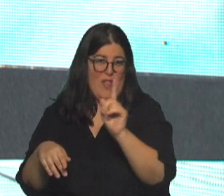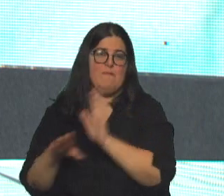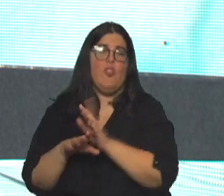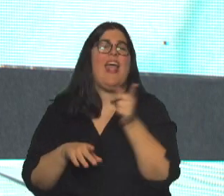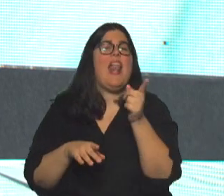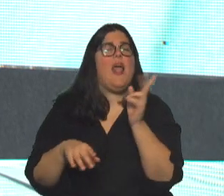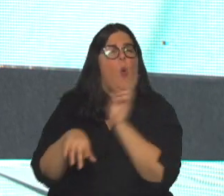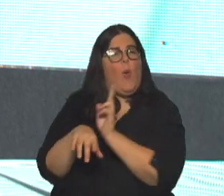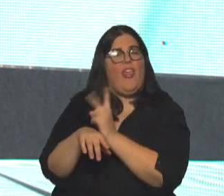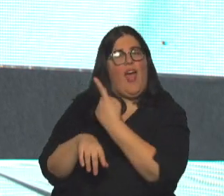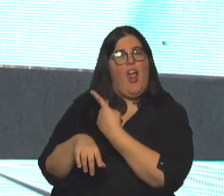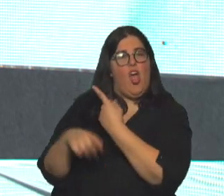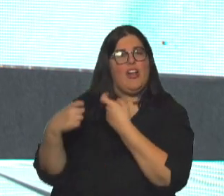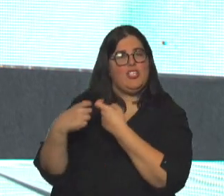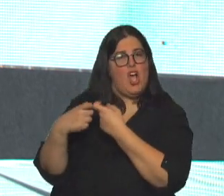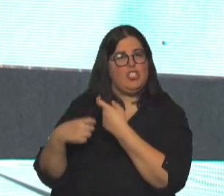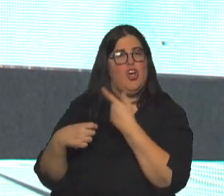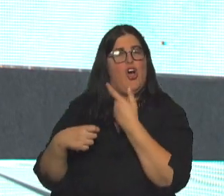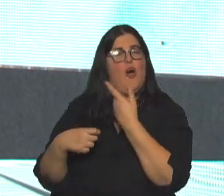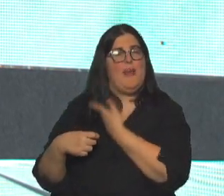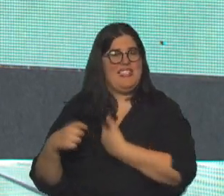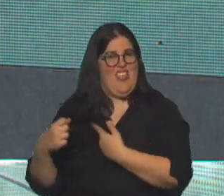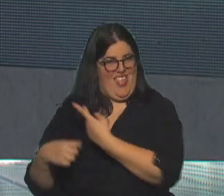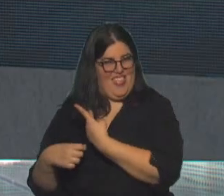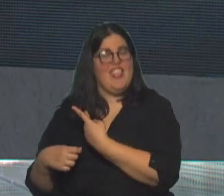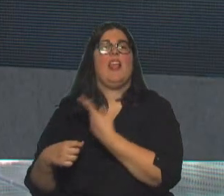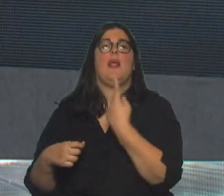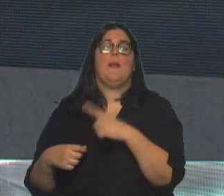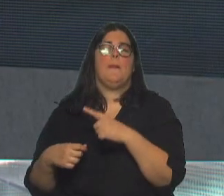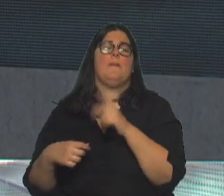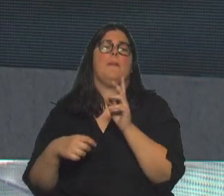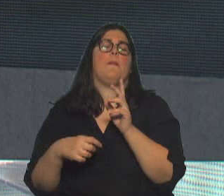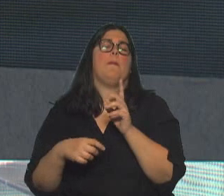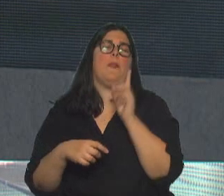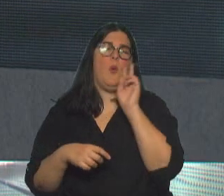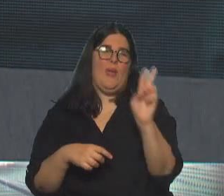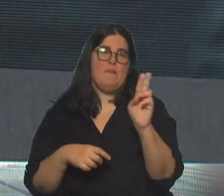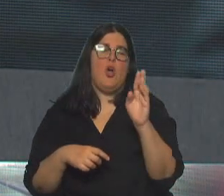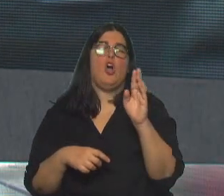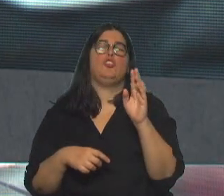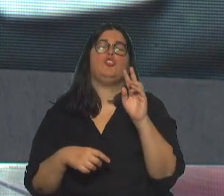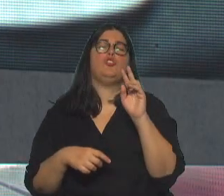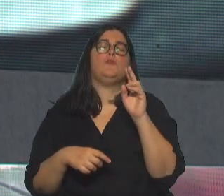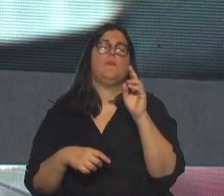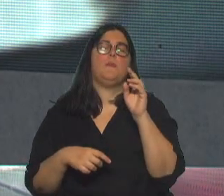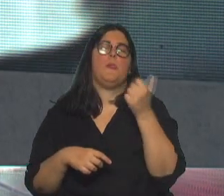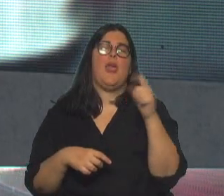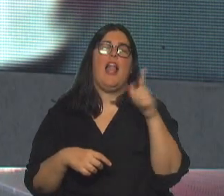AMLO, apunta a Mario Delgado, el presidente del partido, y Alfonso Durazo, que lo veíamos que es el gobernador, Alfonso